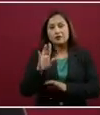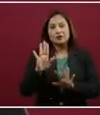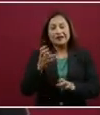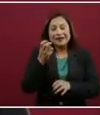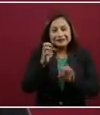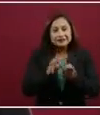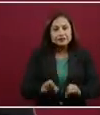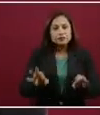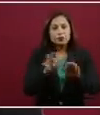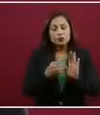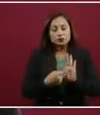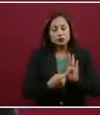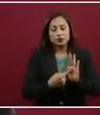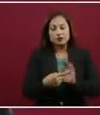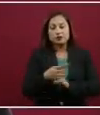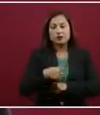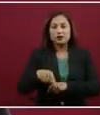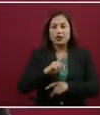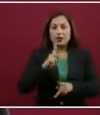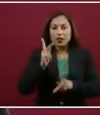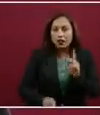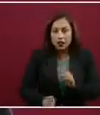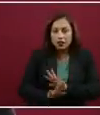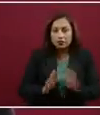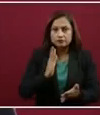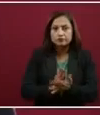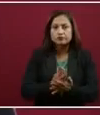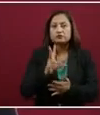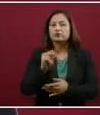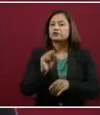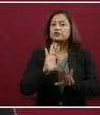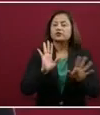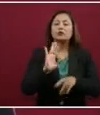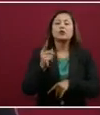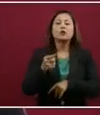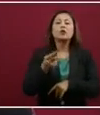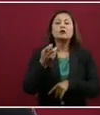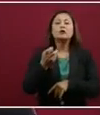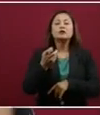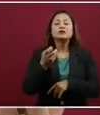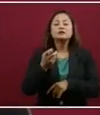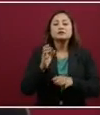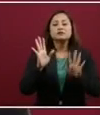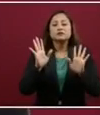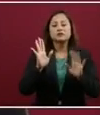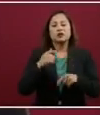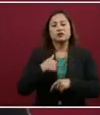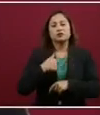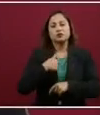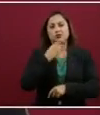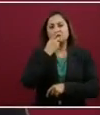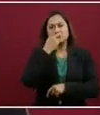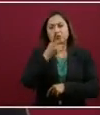de ocurrir. No es una expresión esta que hago de una situación